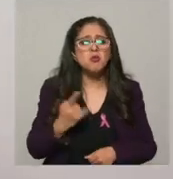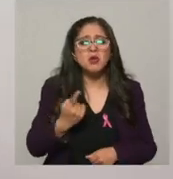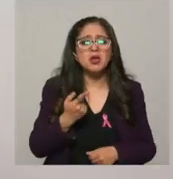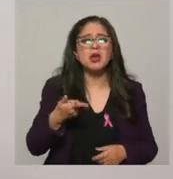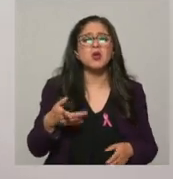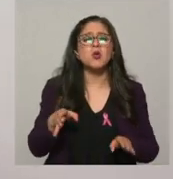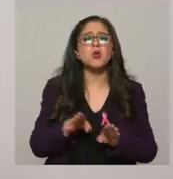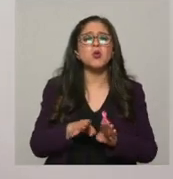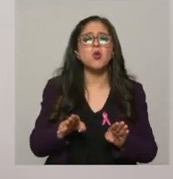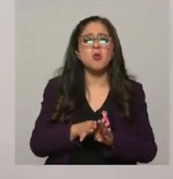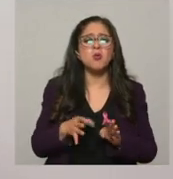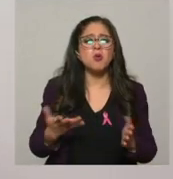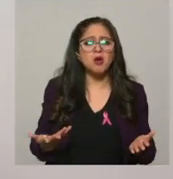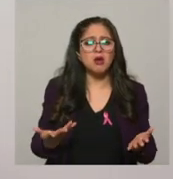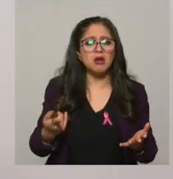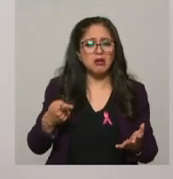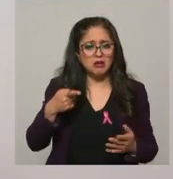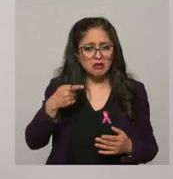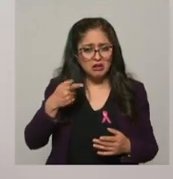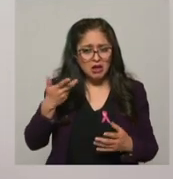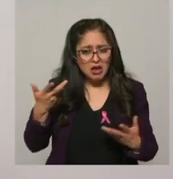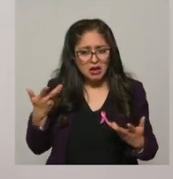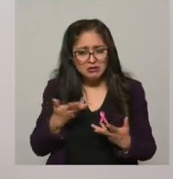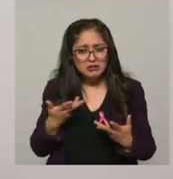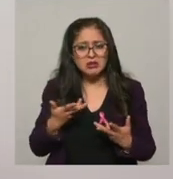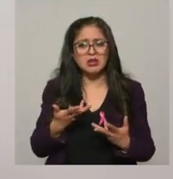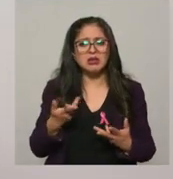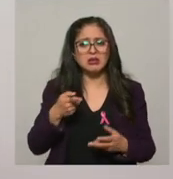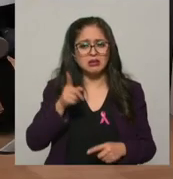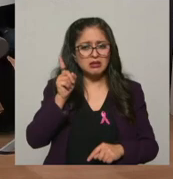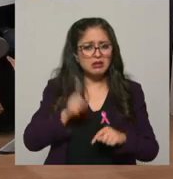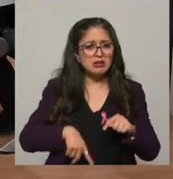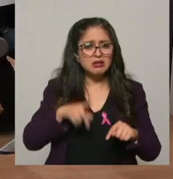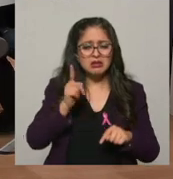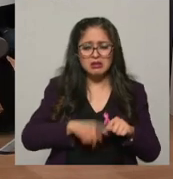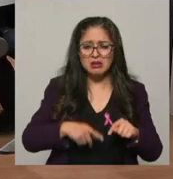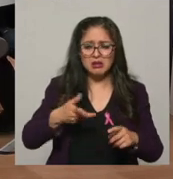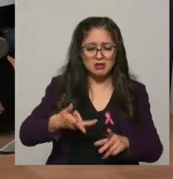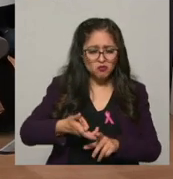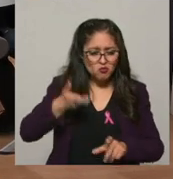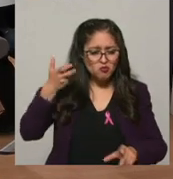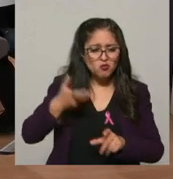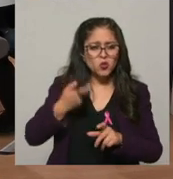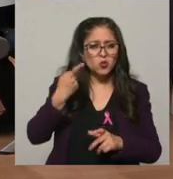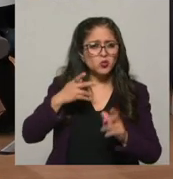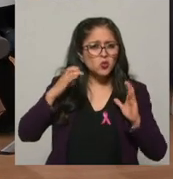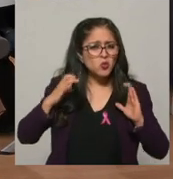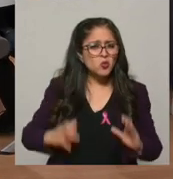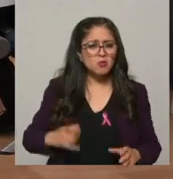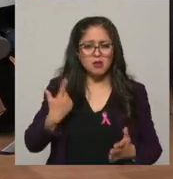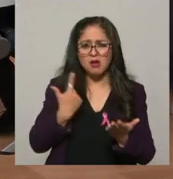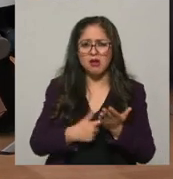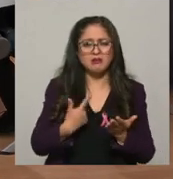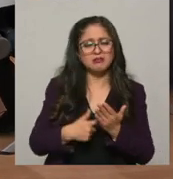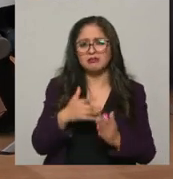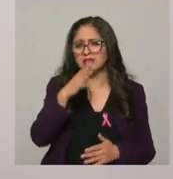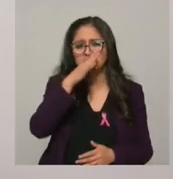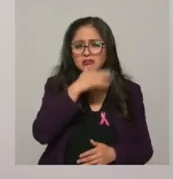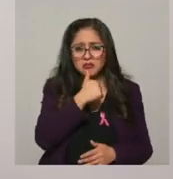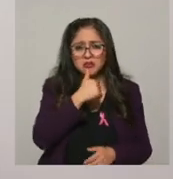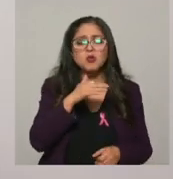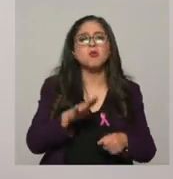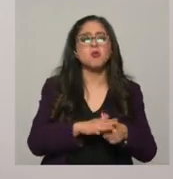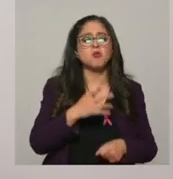de cómo sacarles Ese veneno, tanto veneno. Es una locura y entonces creo que sí, el Estado